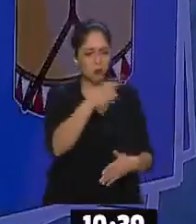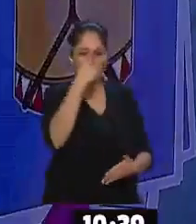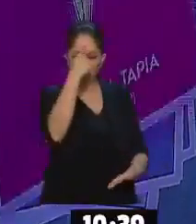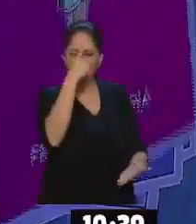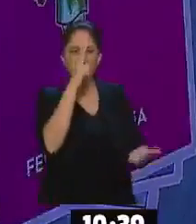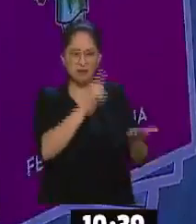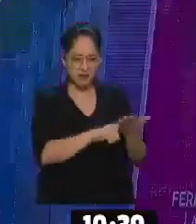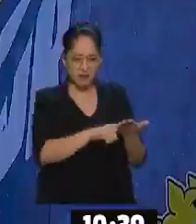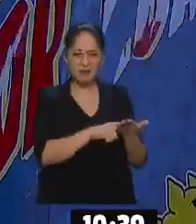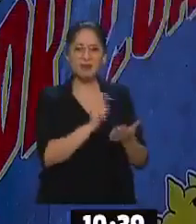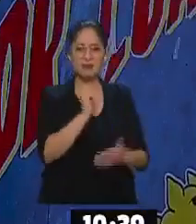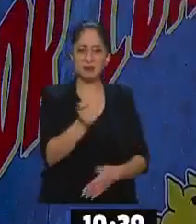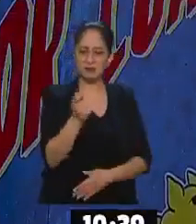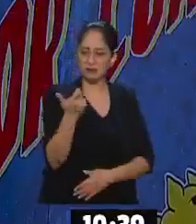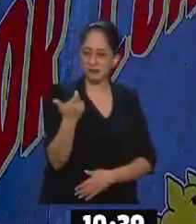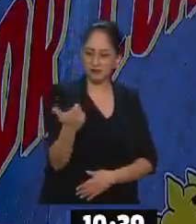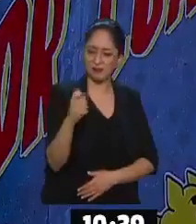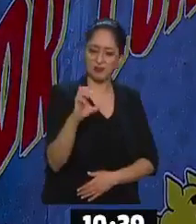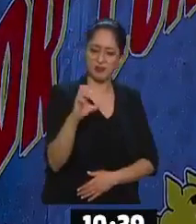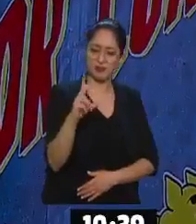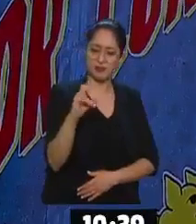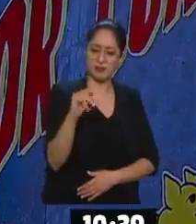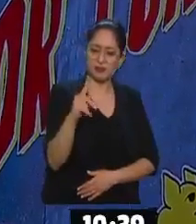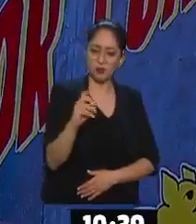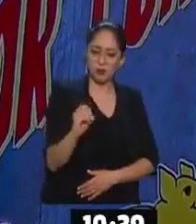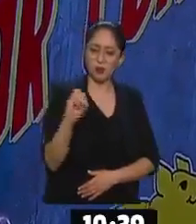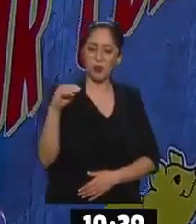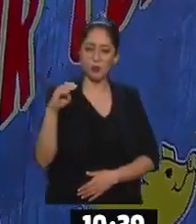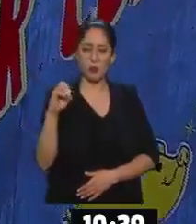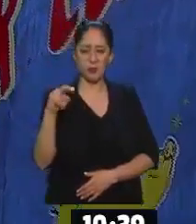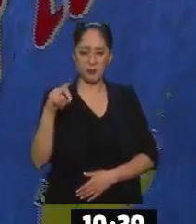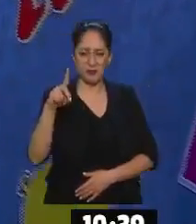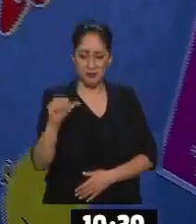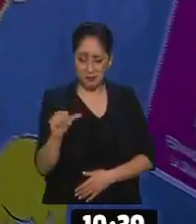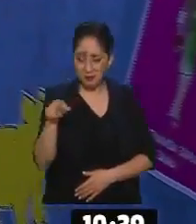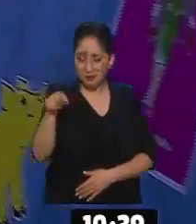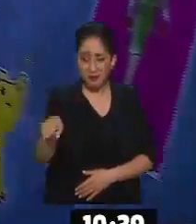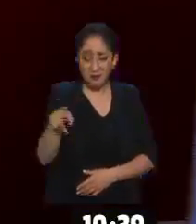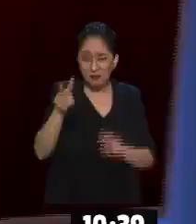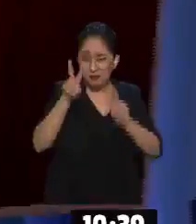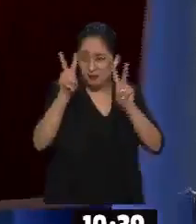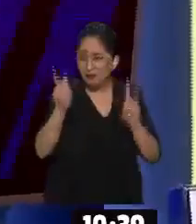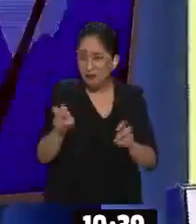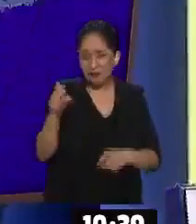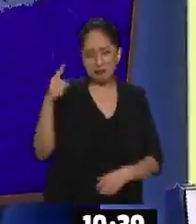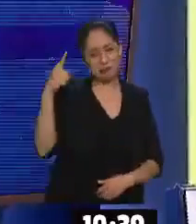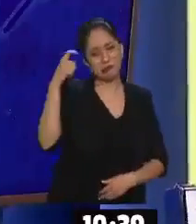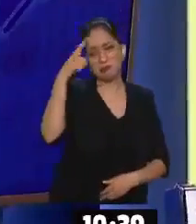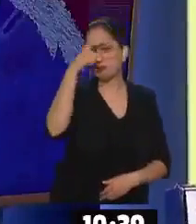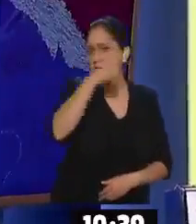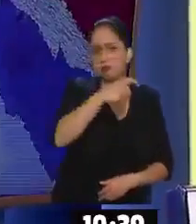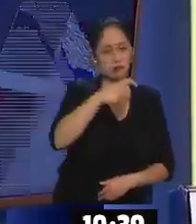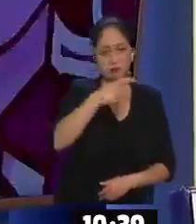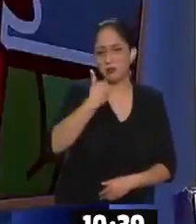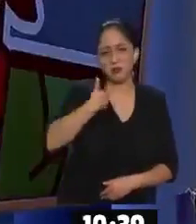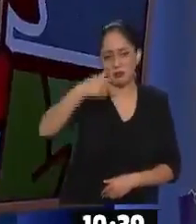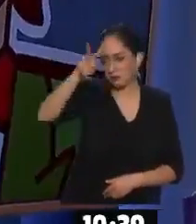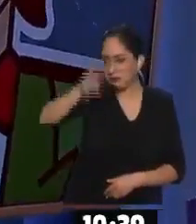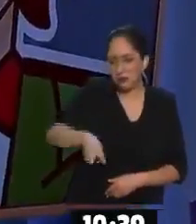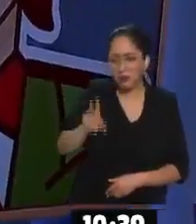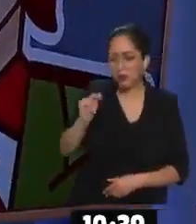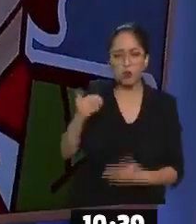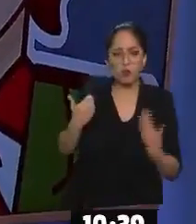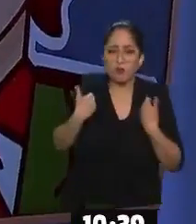Esto de las criptomonedas y los NFTs es un mundo complejo, difícil. Yo, la verdad, para mí sí es